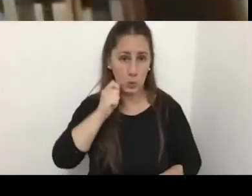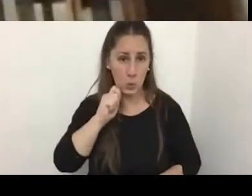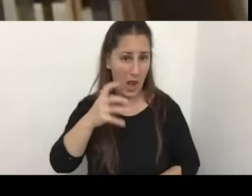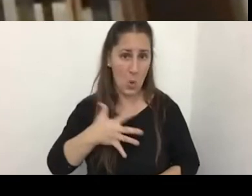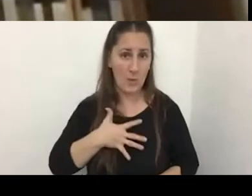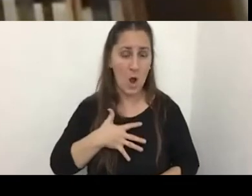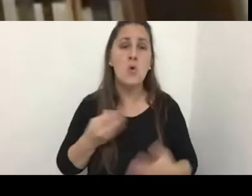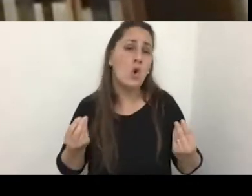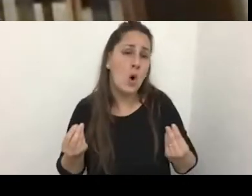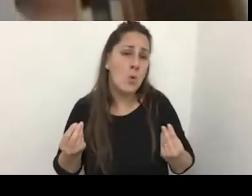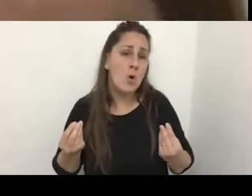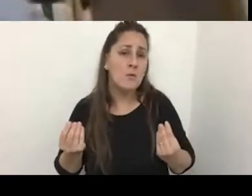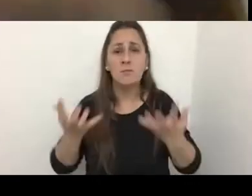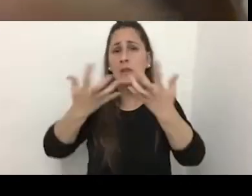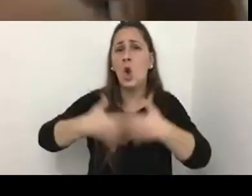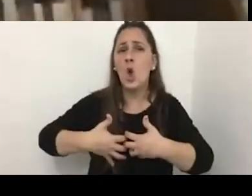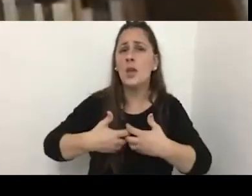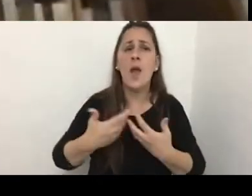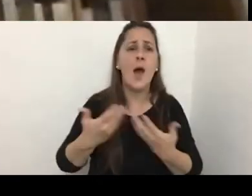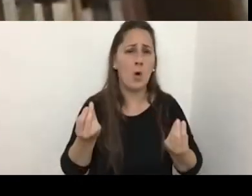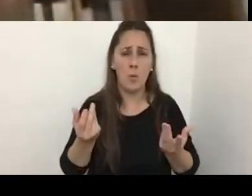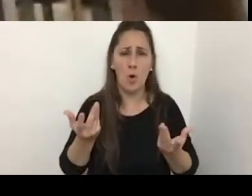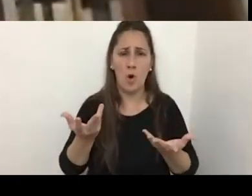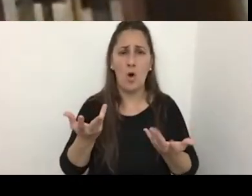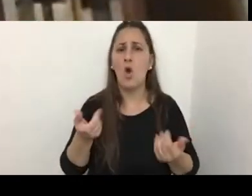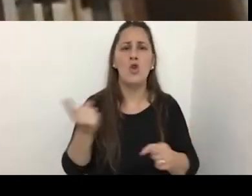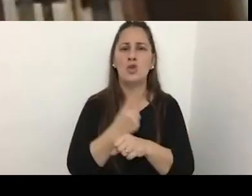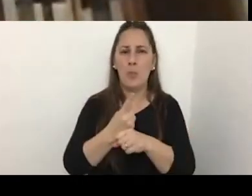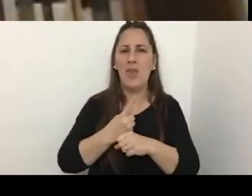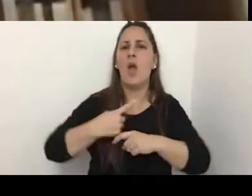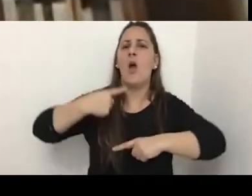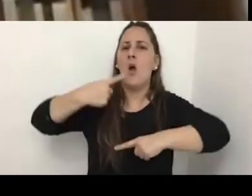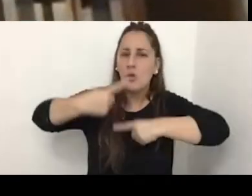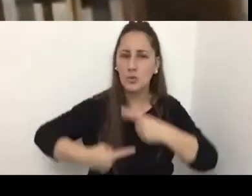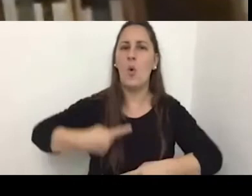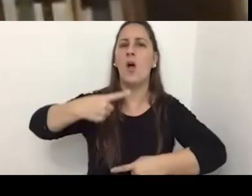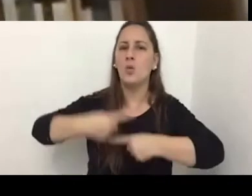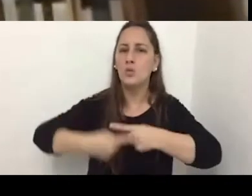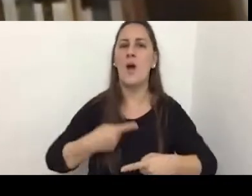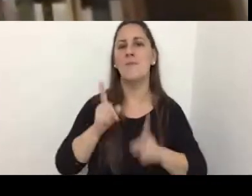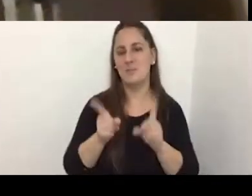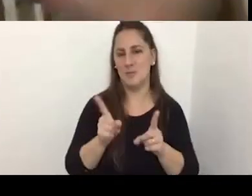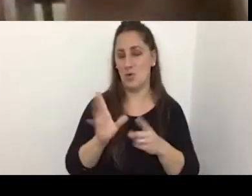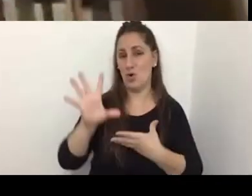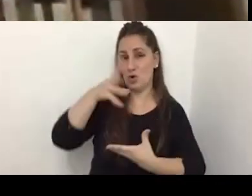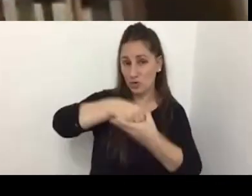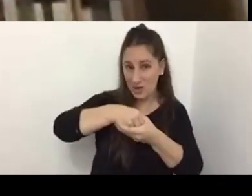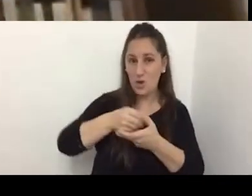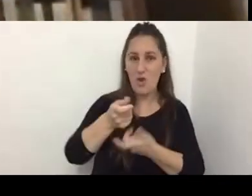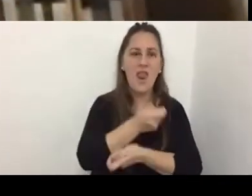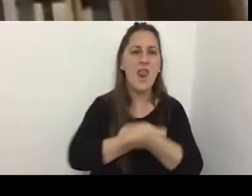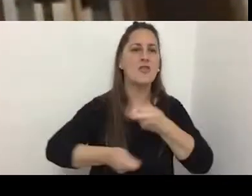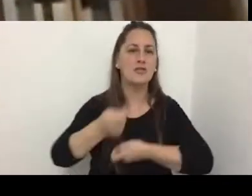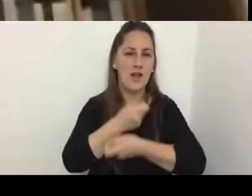cómo manejamos la tecnología. No podemos seguir replicando, y eso ustedes, por eso digo, y esto tiene que ver con los contenidos negociables,